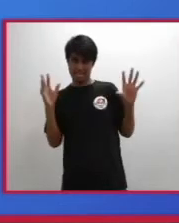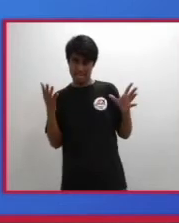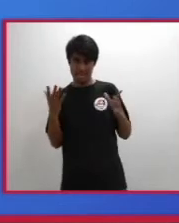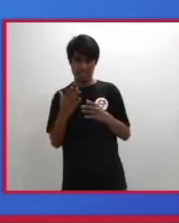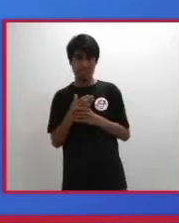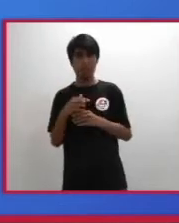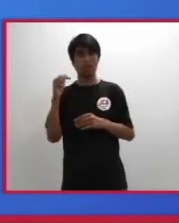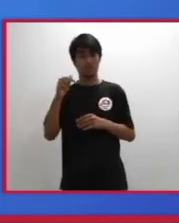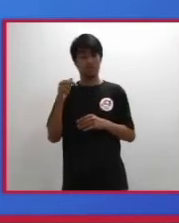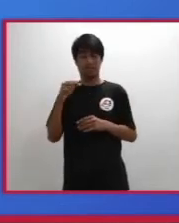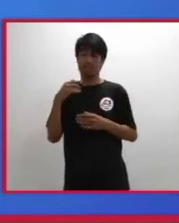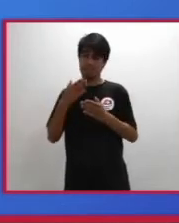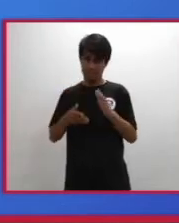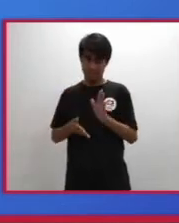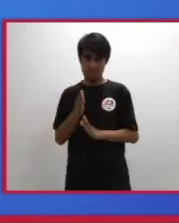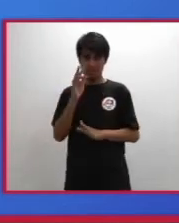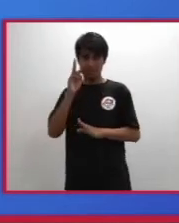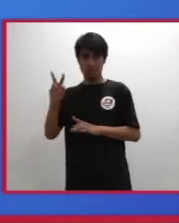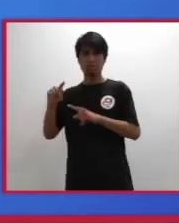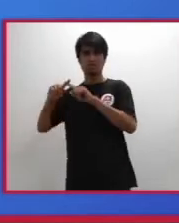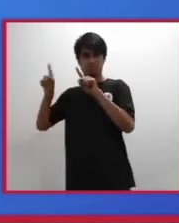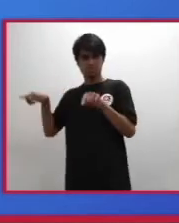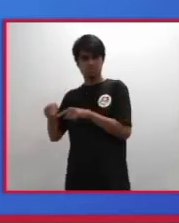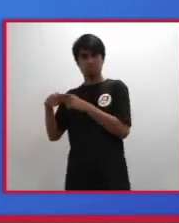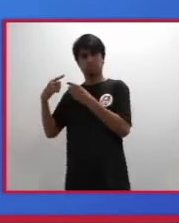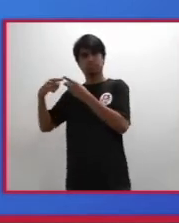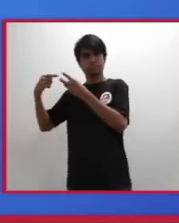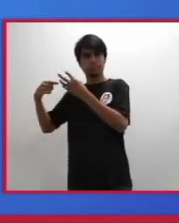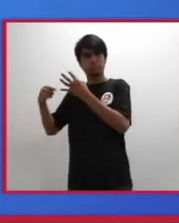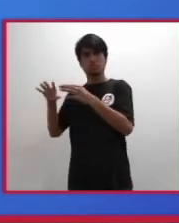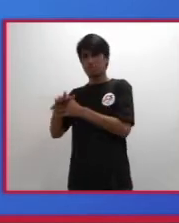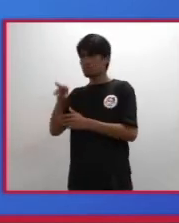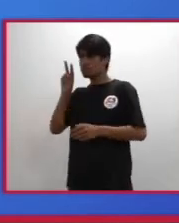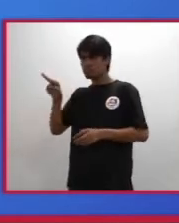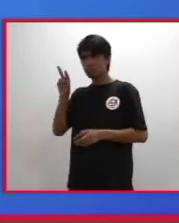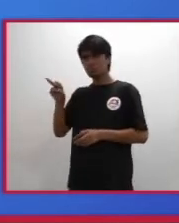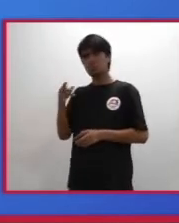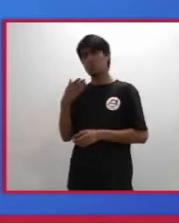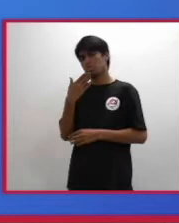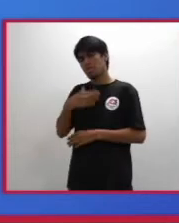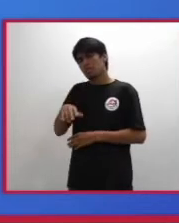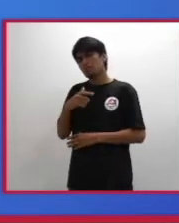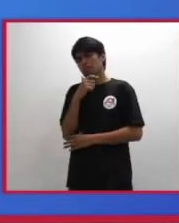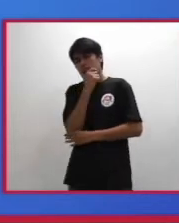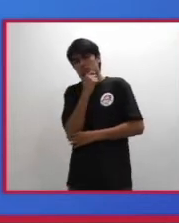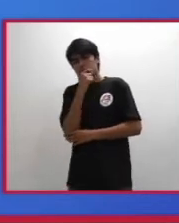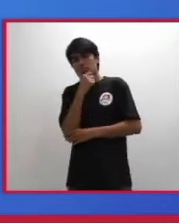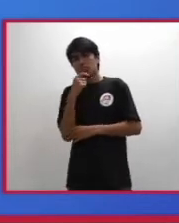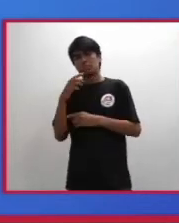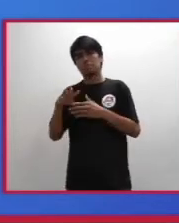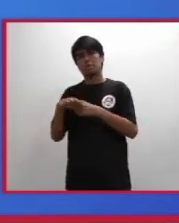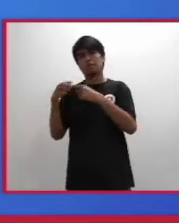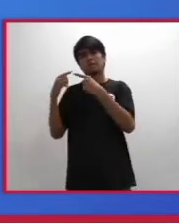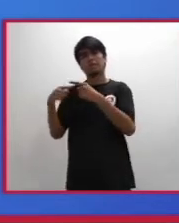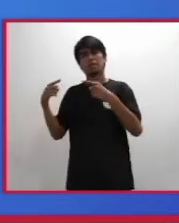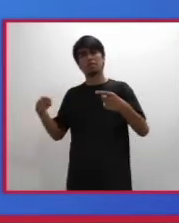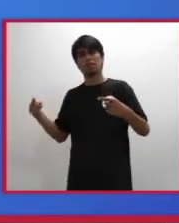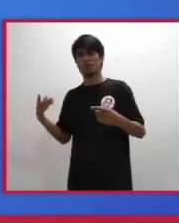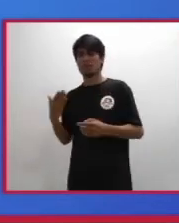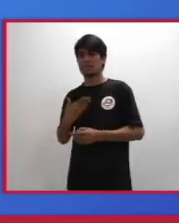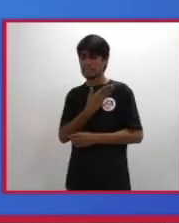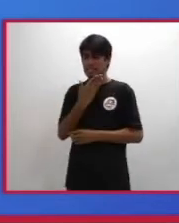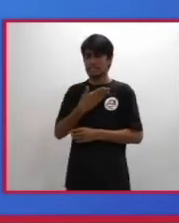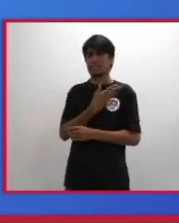hoy vamos a observar diferentes figuras como para poder analizar cómo se dan los diferentes